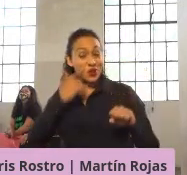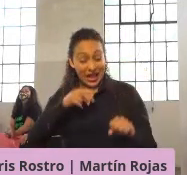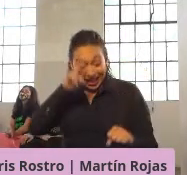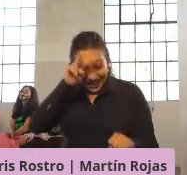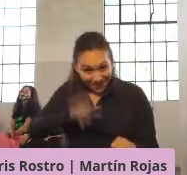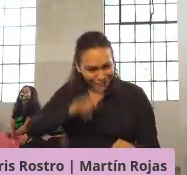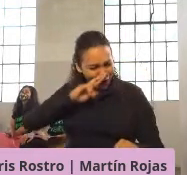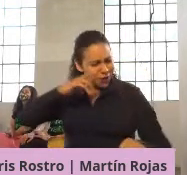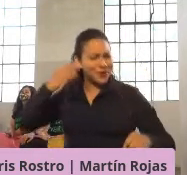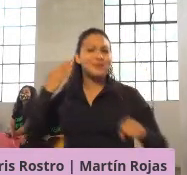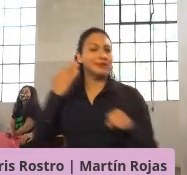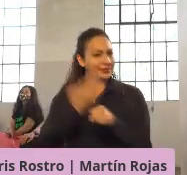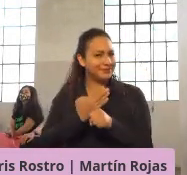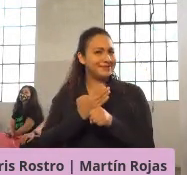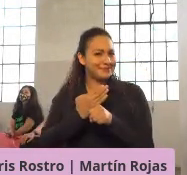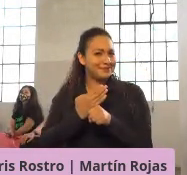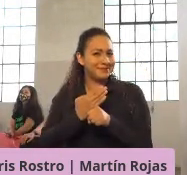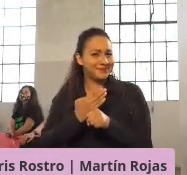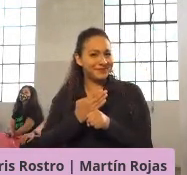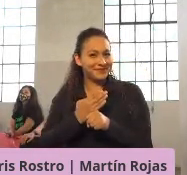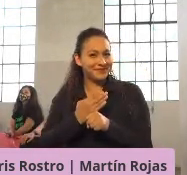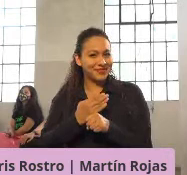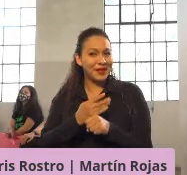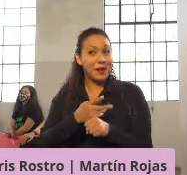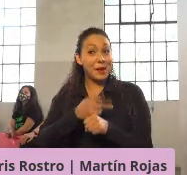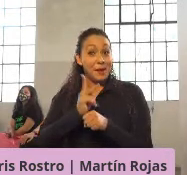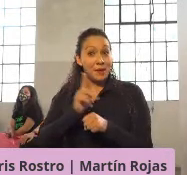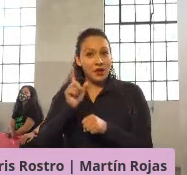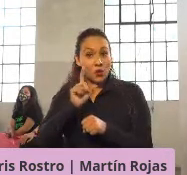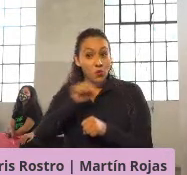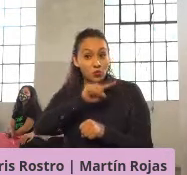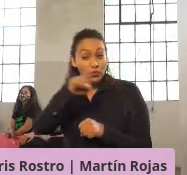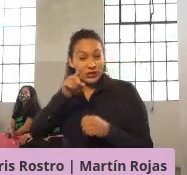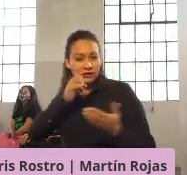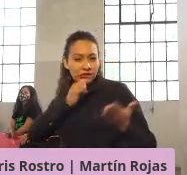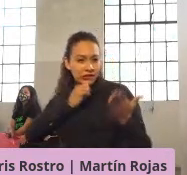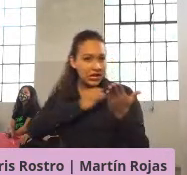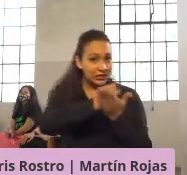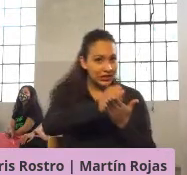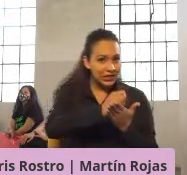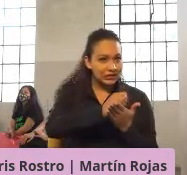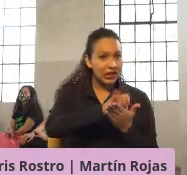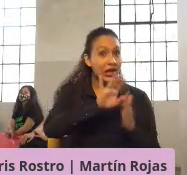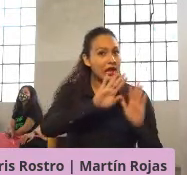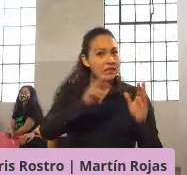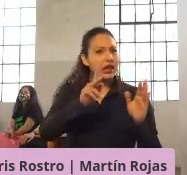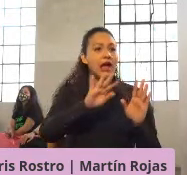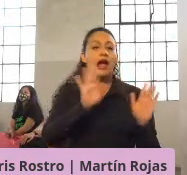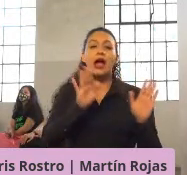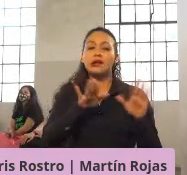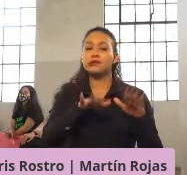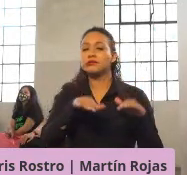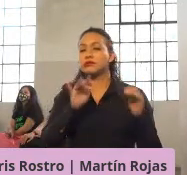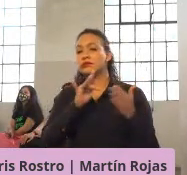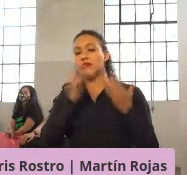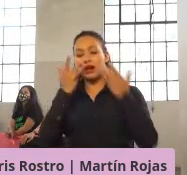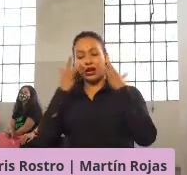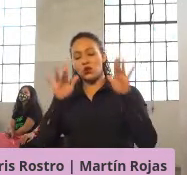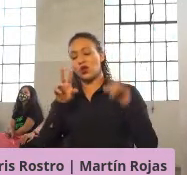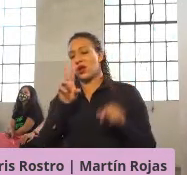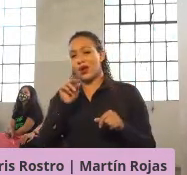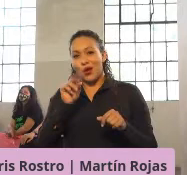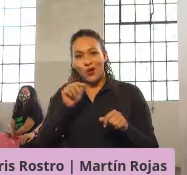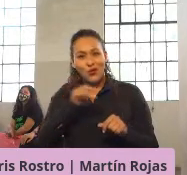responsabilidad? Porque también supongo que una vez que te asumes ya no hay vuelta atrás, ¿no? O sea, ya no es como de, ay, sí, fui activista, ¿no? Antes, pero ya